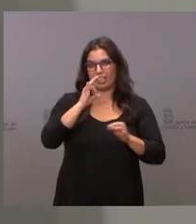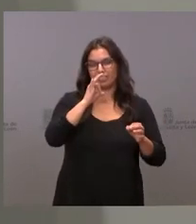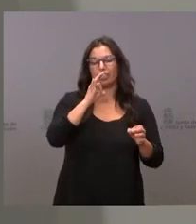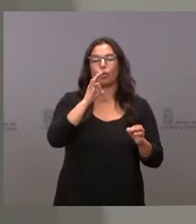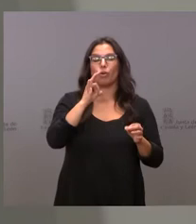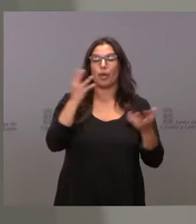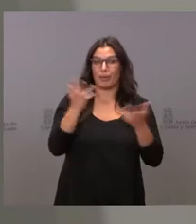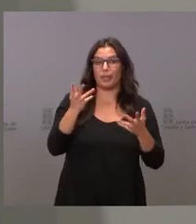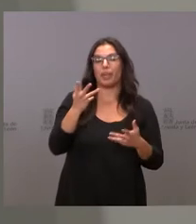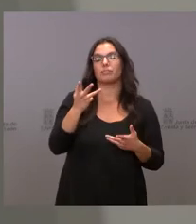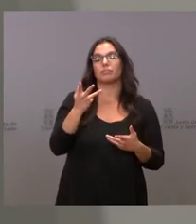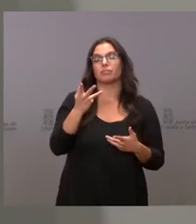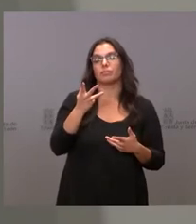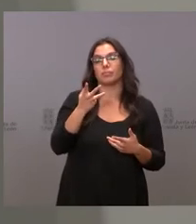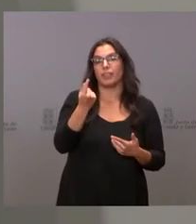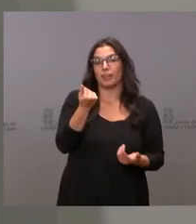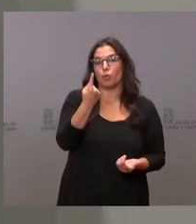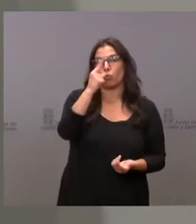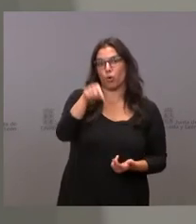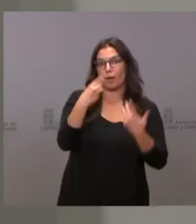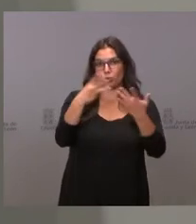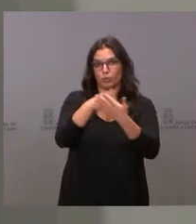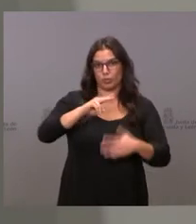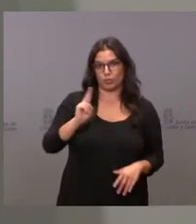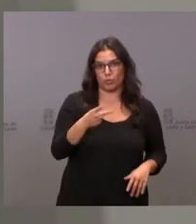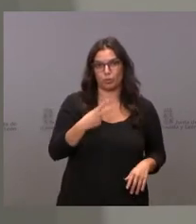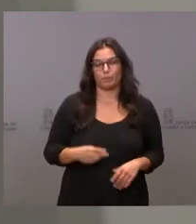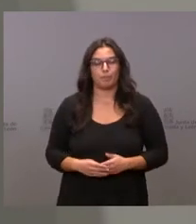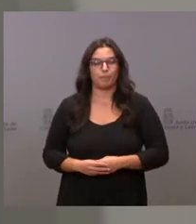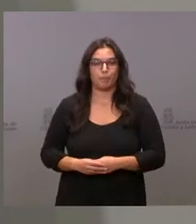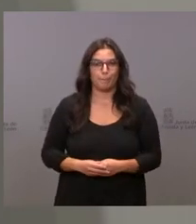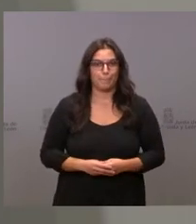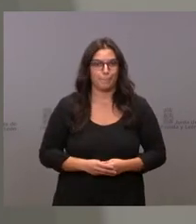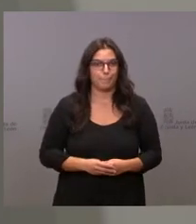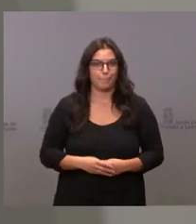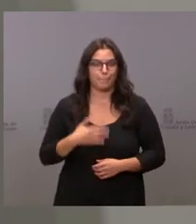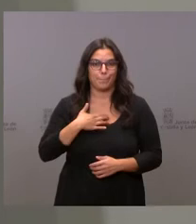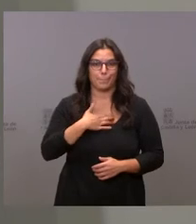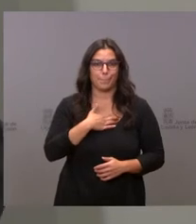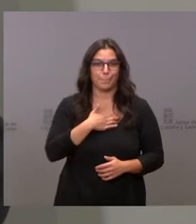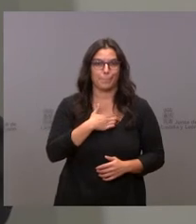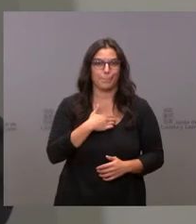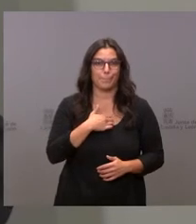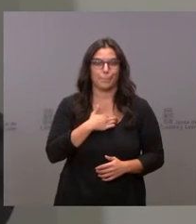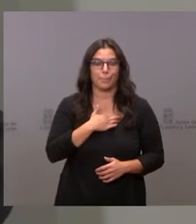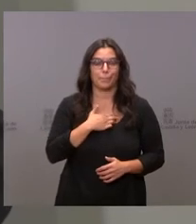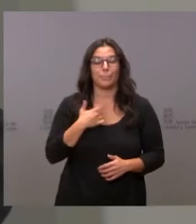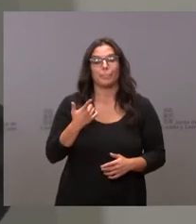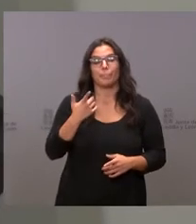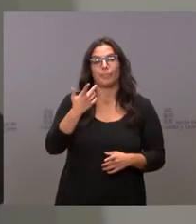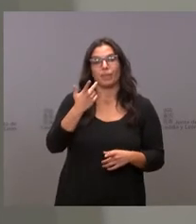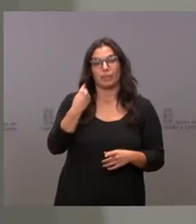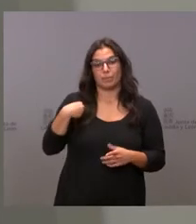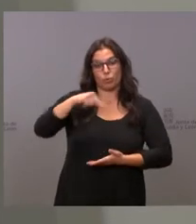de 1,8 millones de euros. Se trata, el contenido de